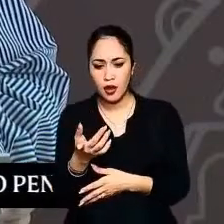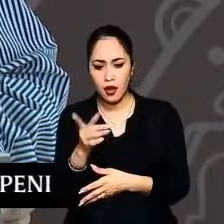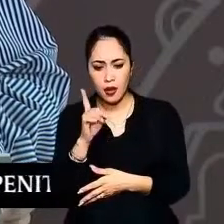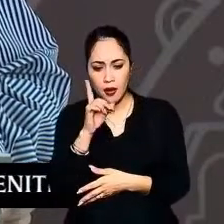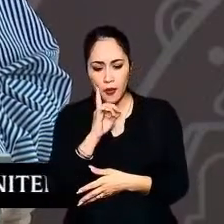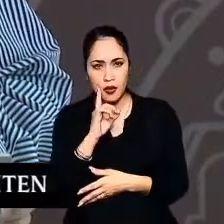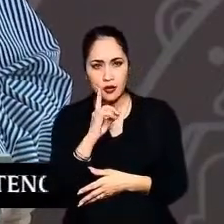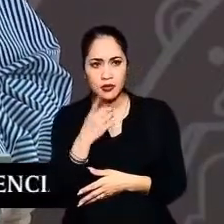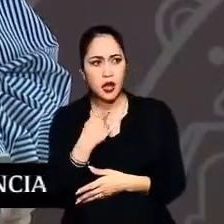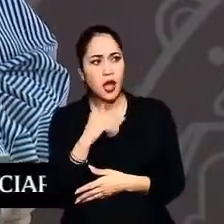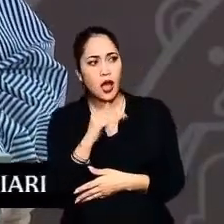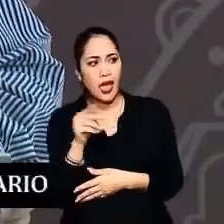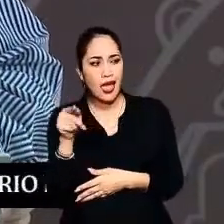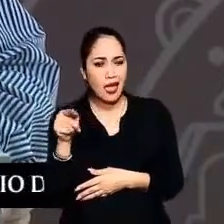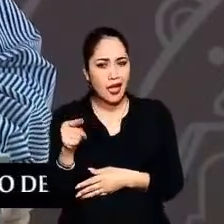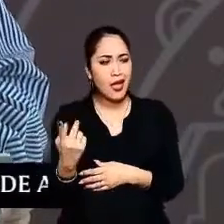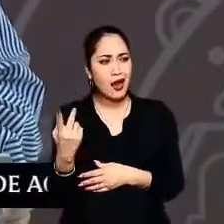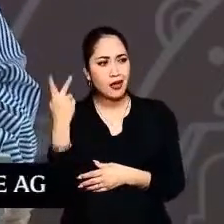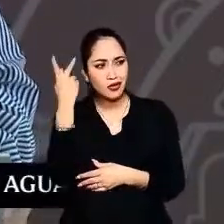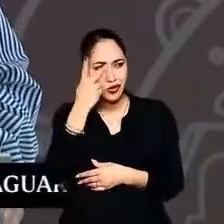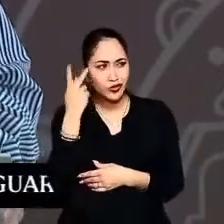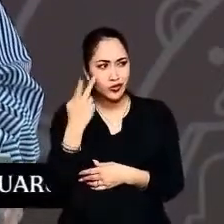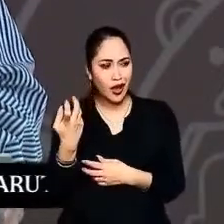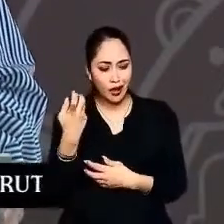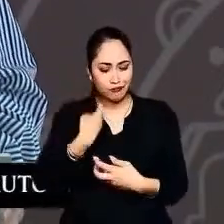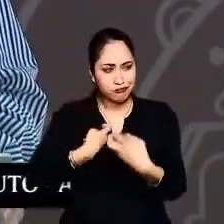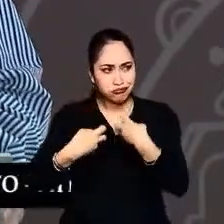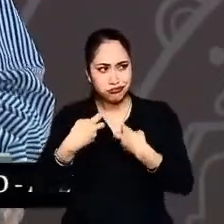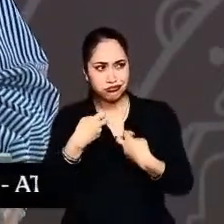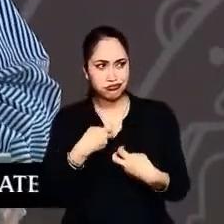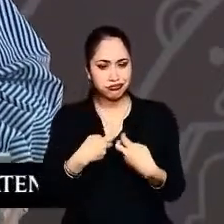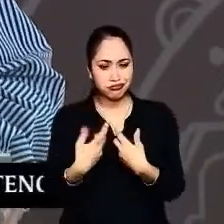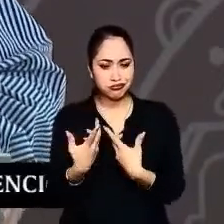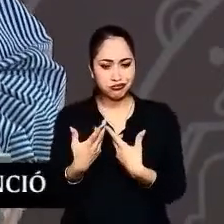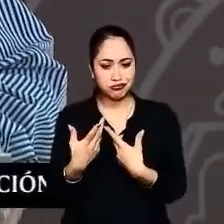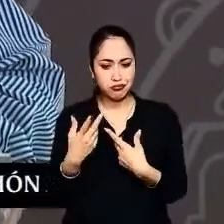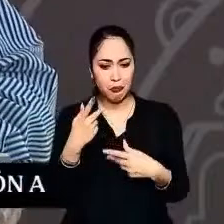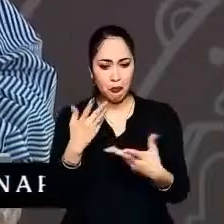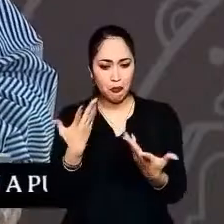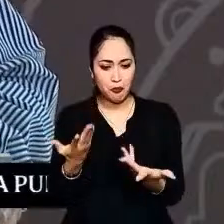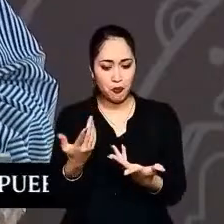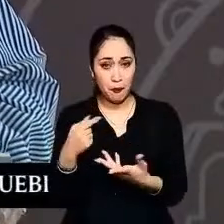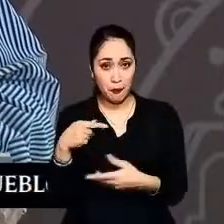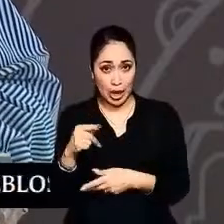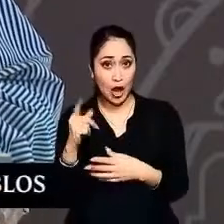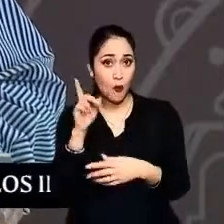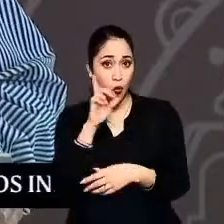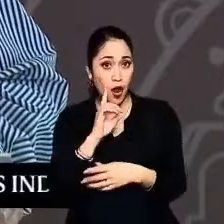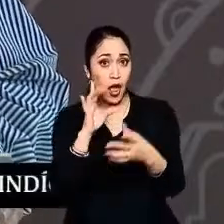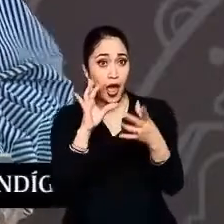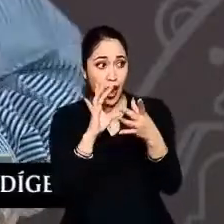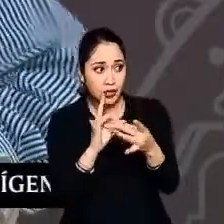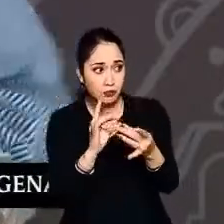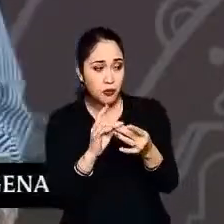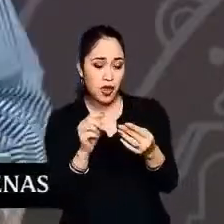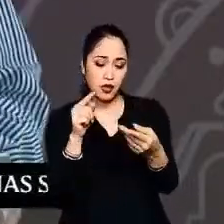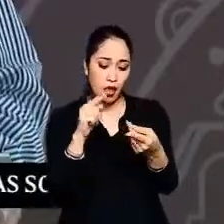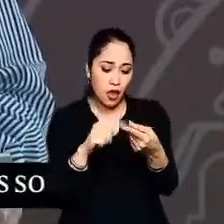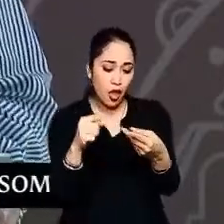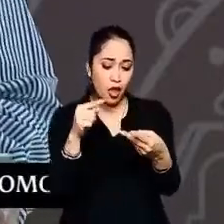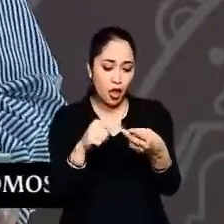bloqueada psicológicamente o me tiene atacada psicológicamente, y dan los elementos, cómo te presionan, cómo te